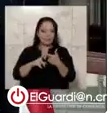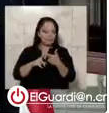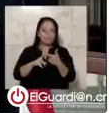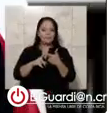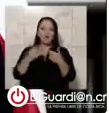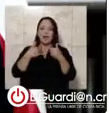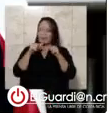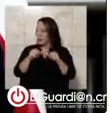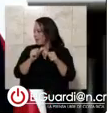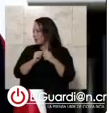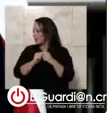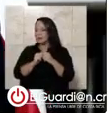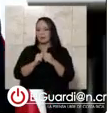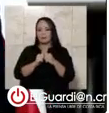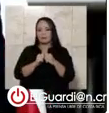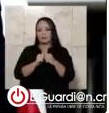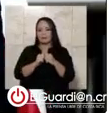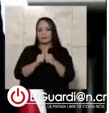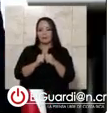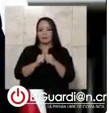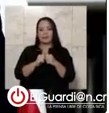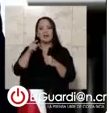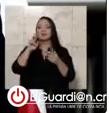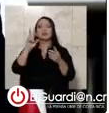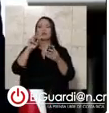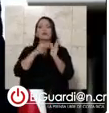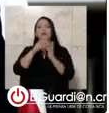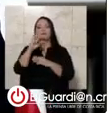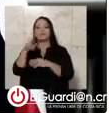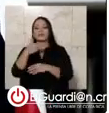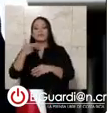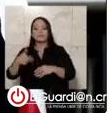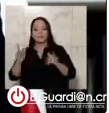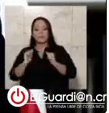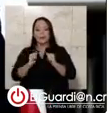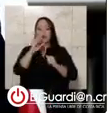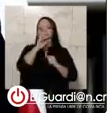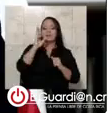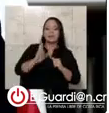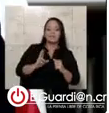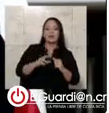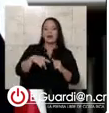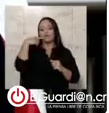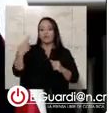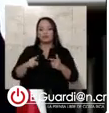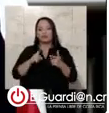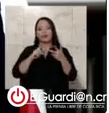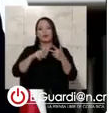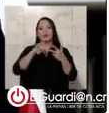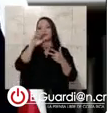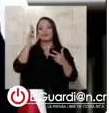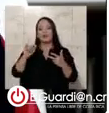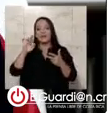Hay que seguir. Esto no es Costa Rica-China, ni es Costa Rica-Rusia, ni es Costa